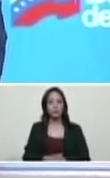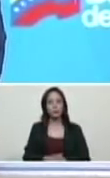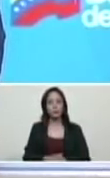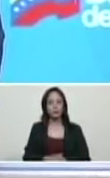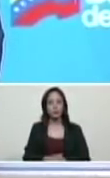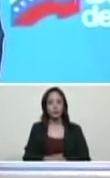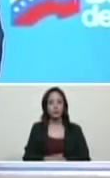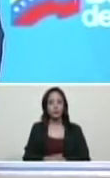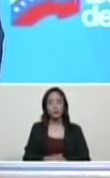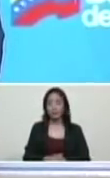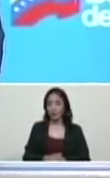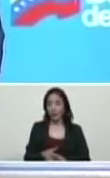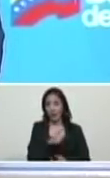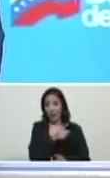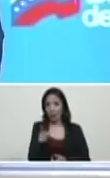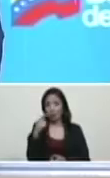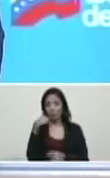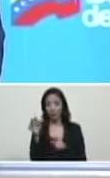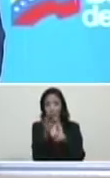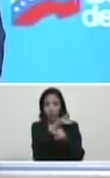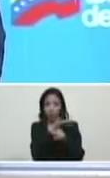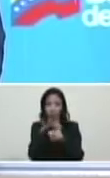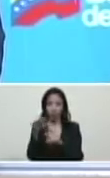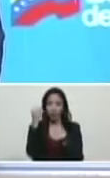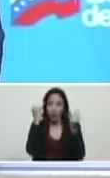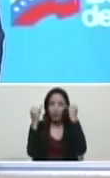Que nadie se deje ganar por ideas